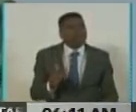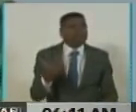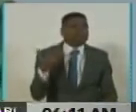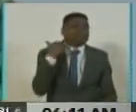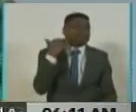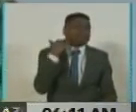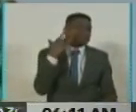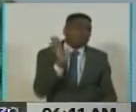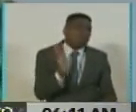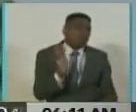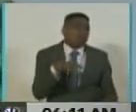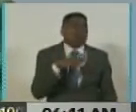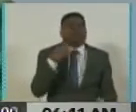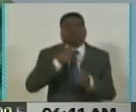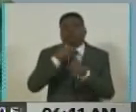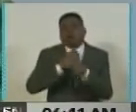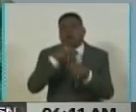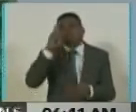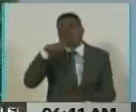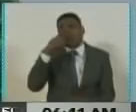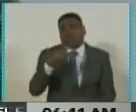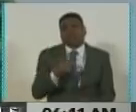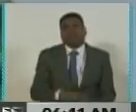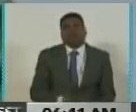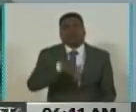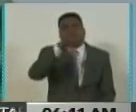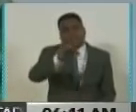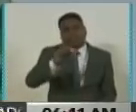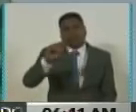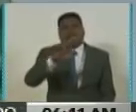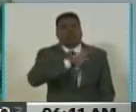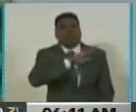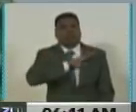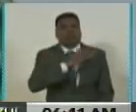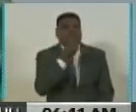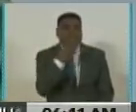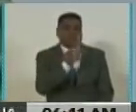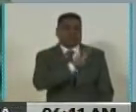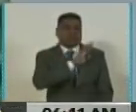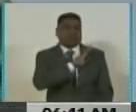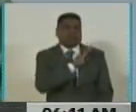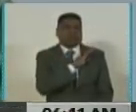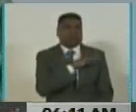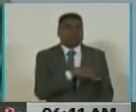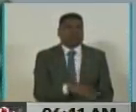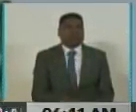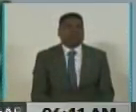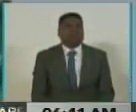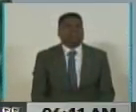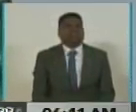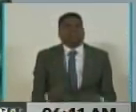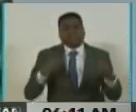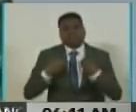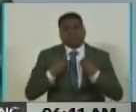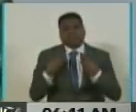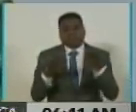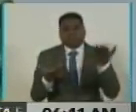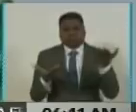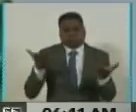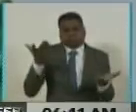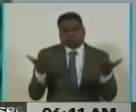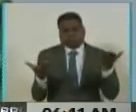trabajo político y quizás captó para su propio beneficio deficiencias que se estaban viviendo en ese momento? Entonces yo